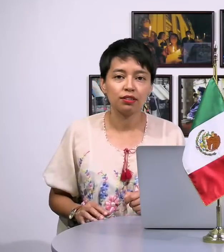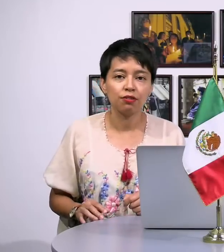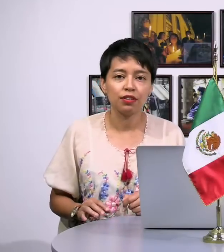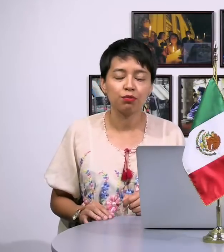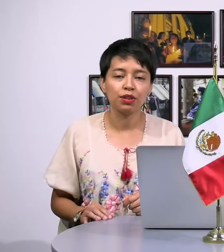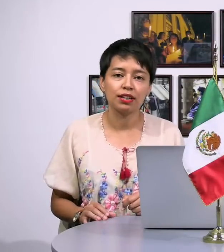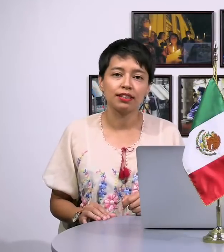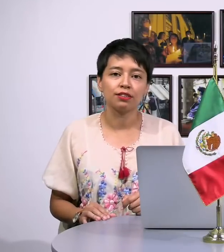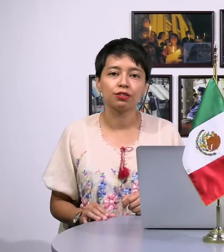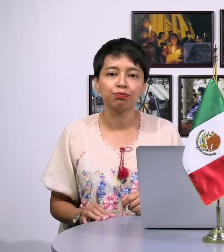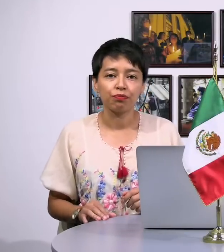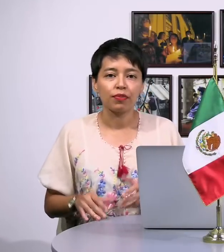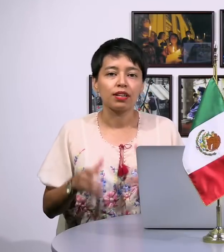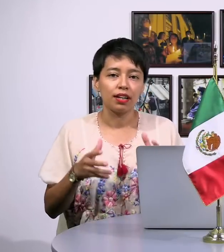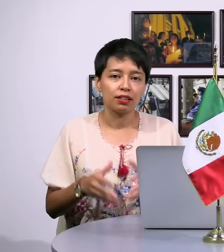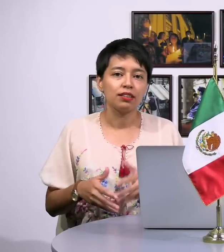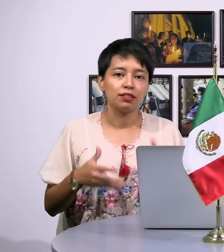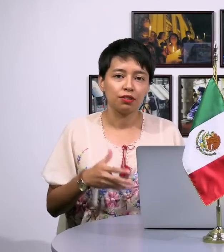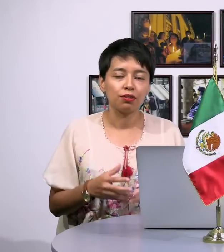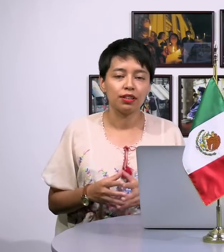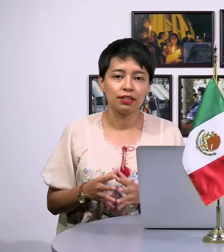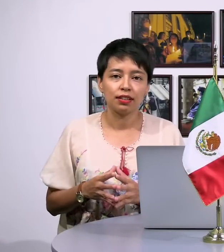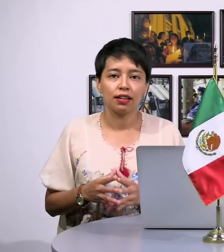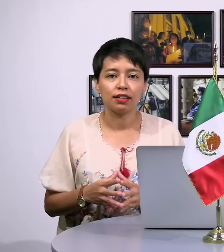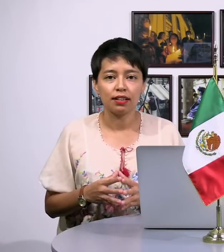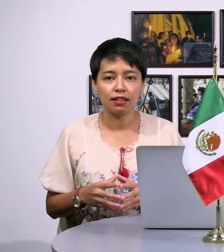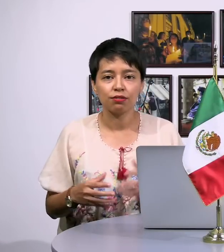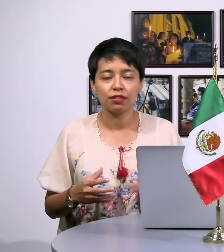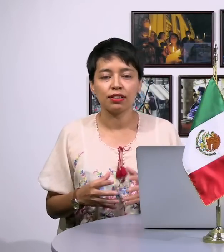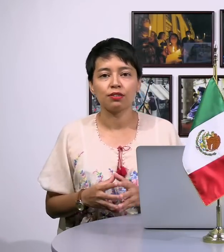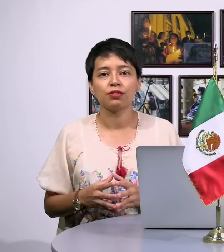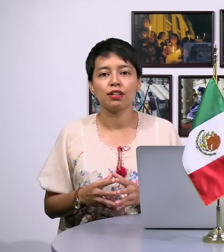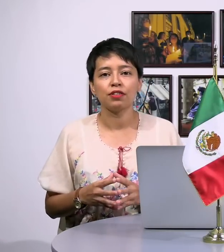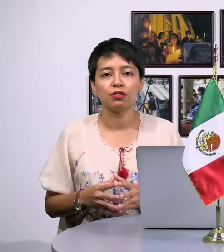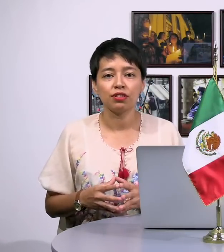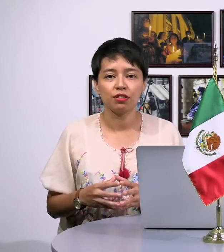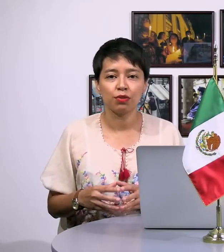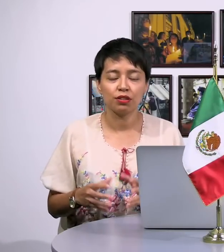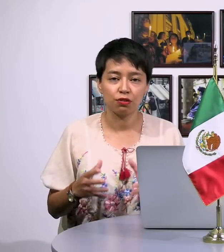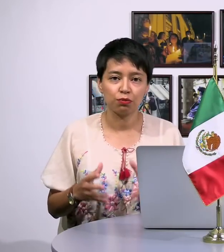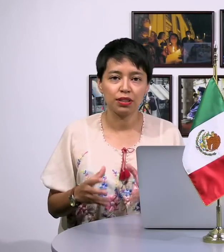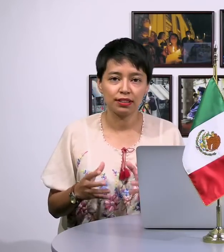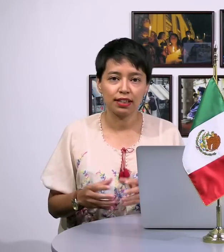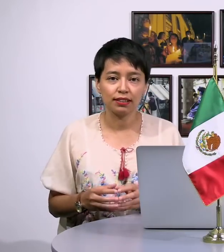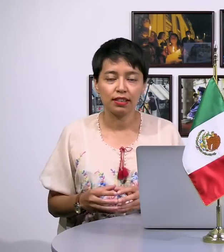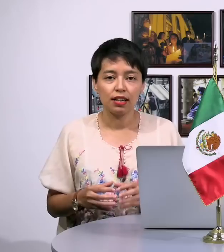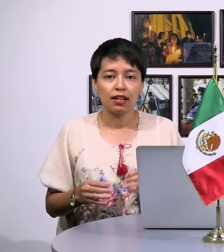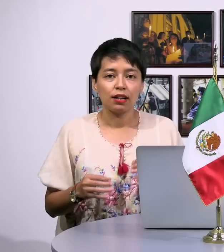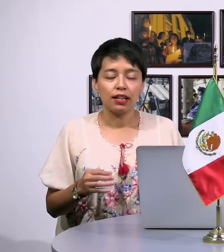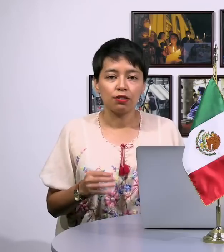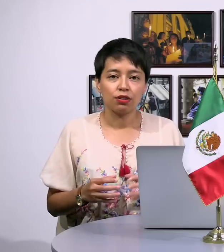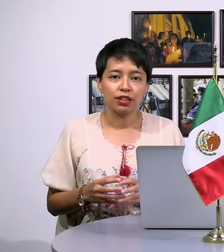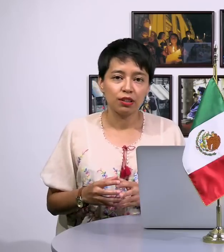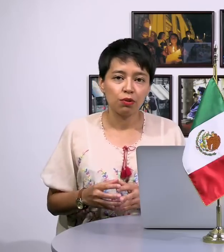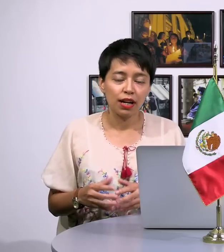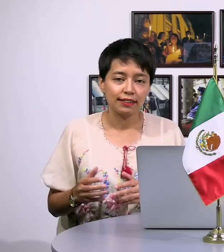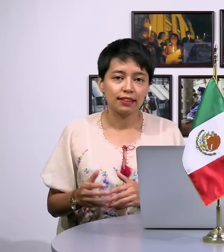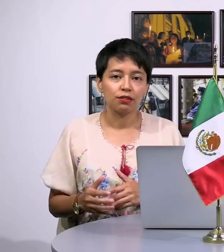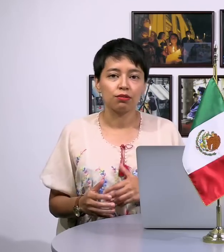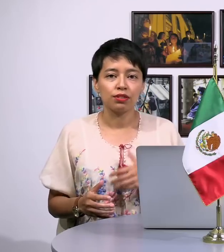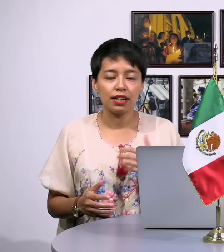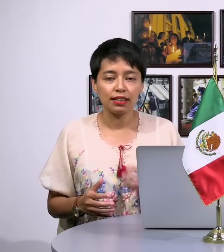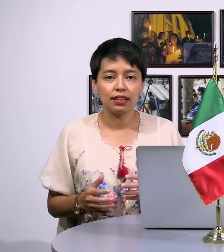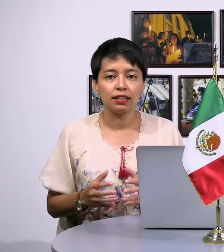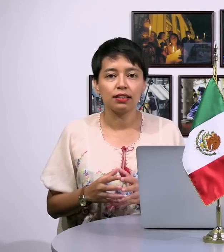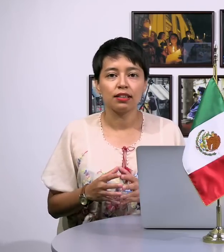en el sexenio de Felipe Calderón, quien inició esta guerra contra el narcotráfico en diciembre de 2006, el colectivo